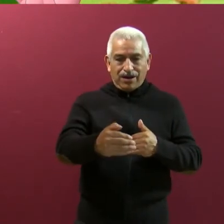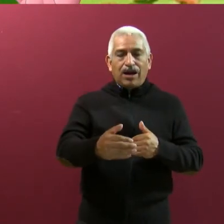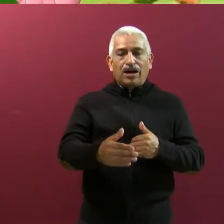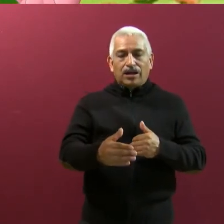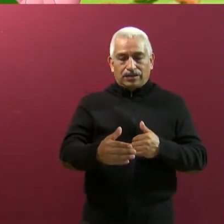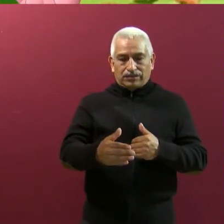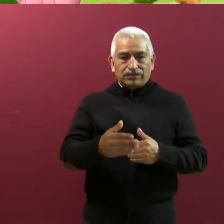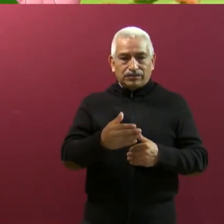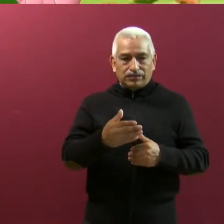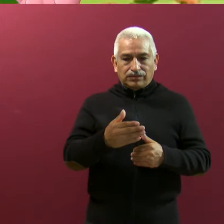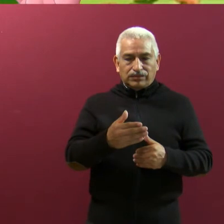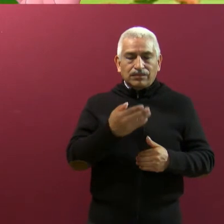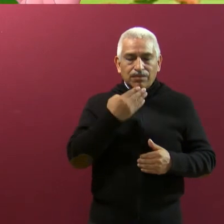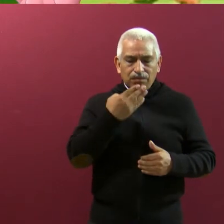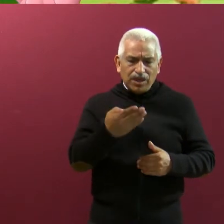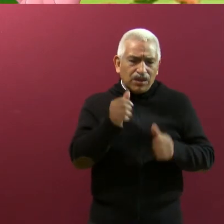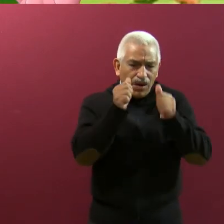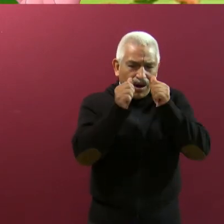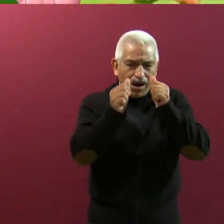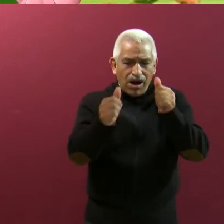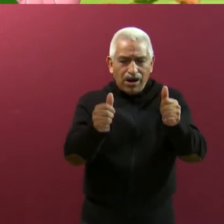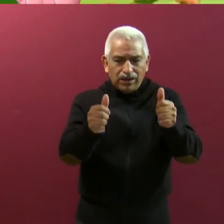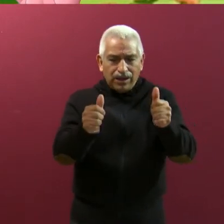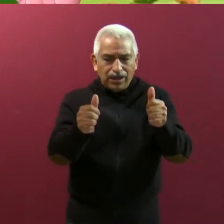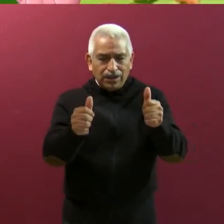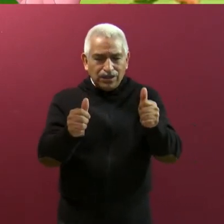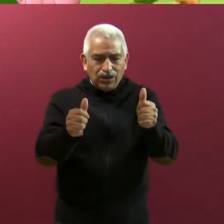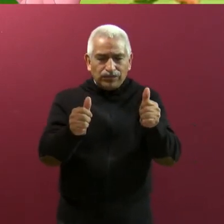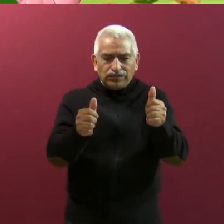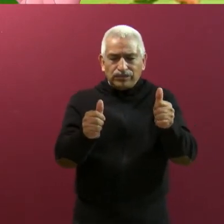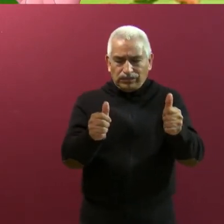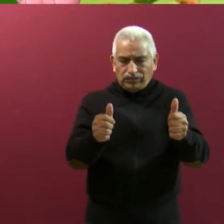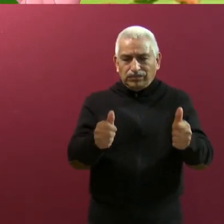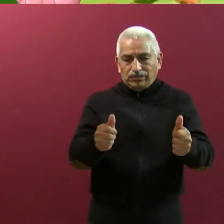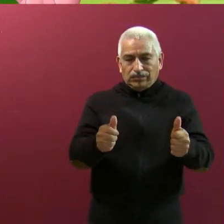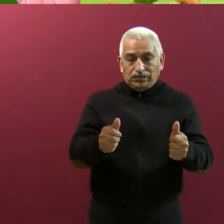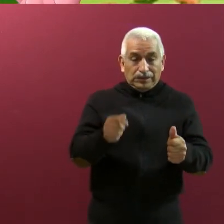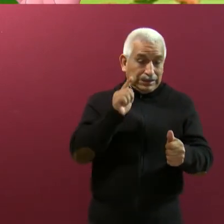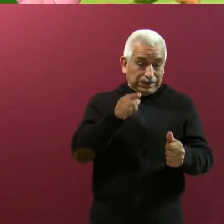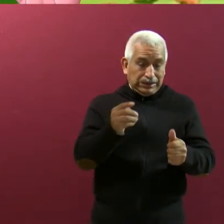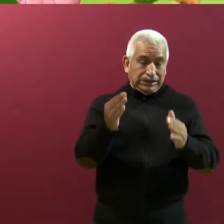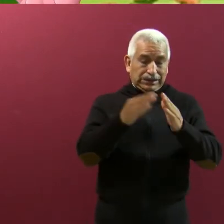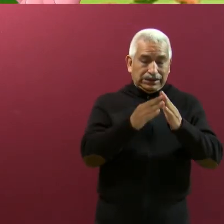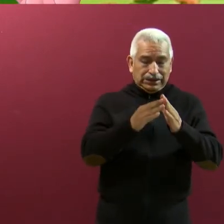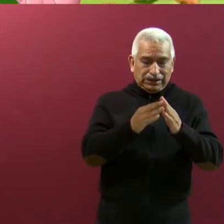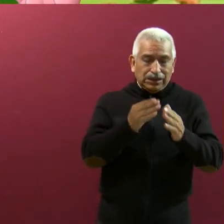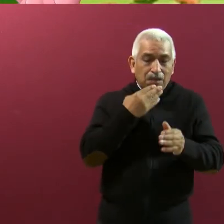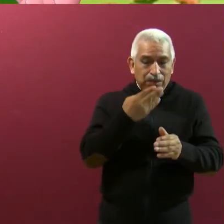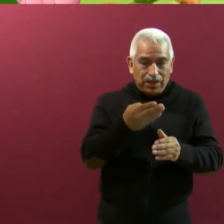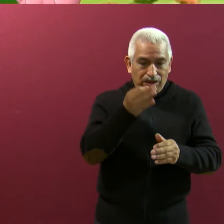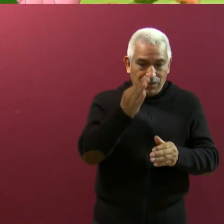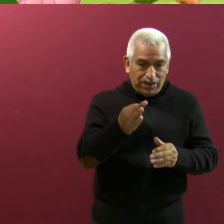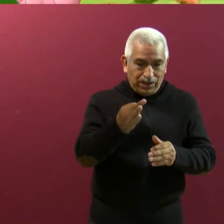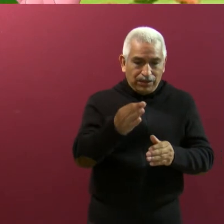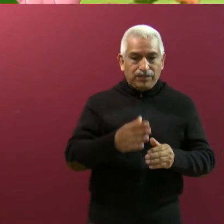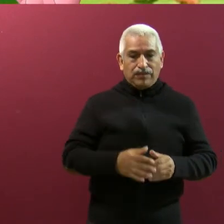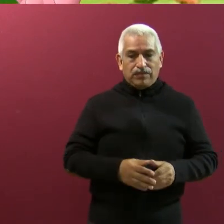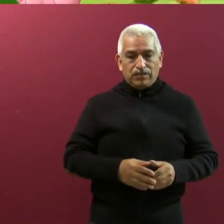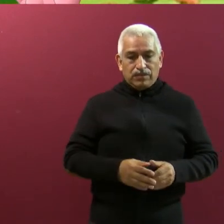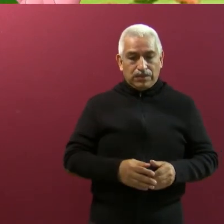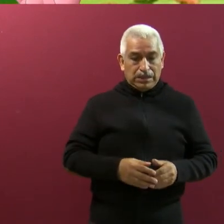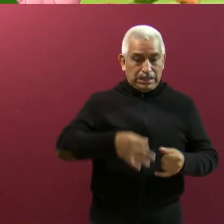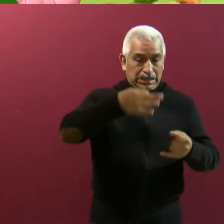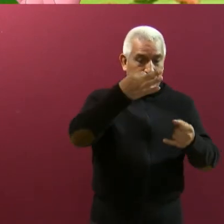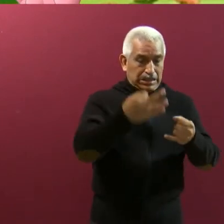mucha atención. Espero que en casita vayamos acertando de forma correcta. Ahora, en esta última